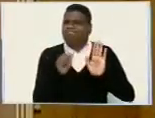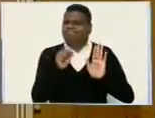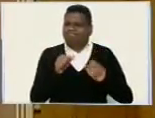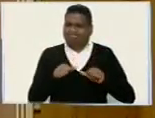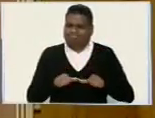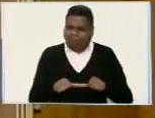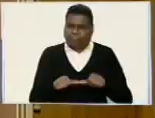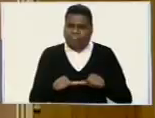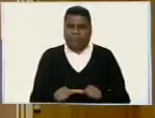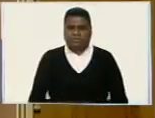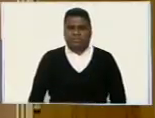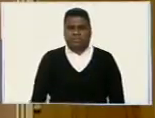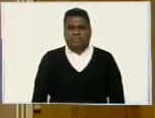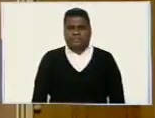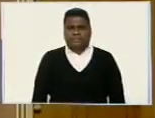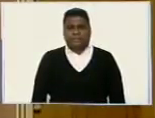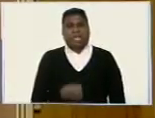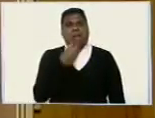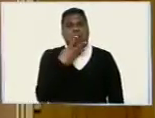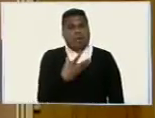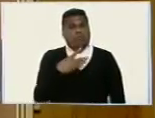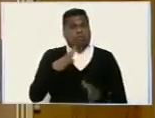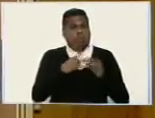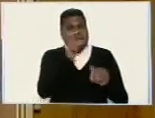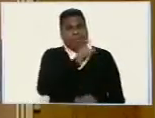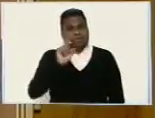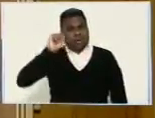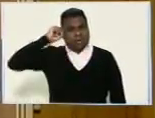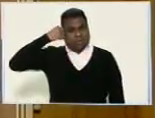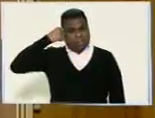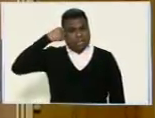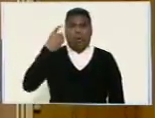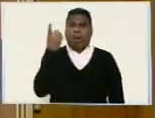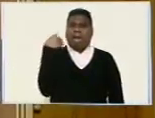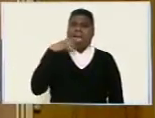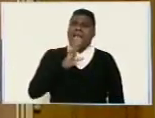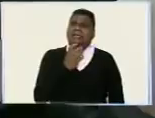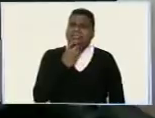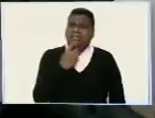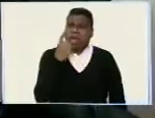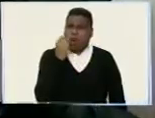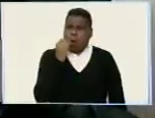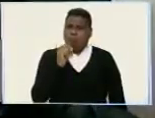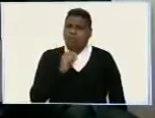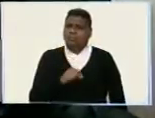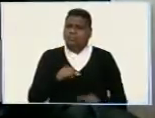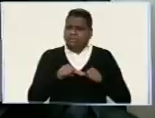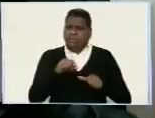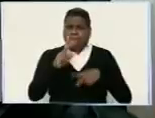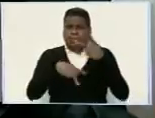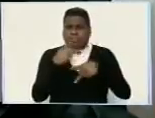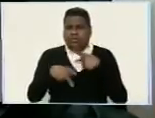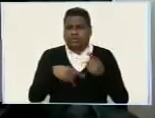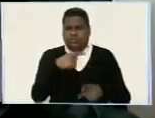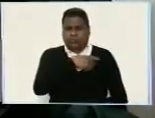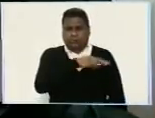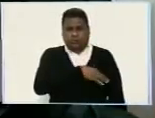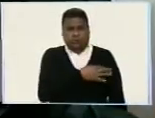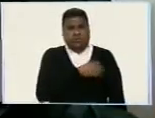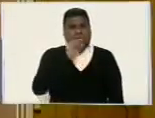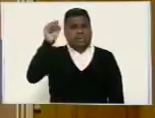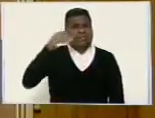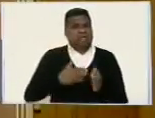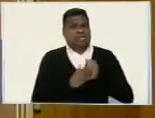de revolución, es bueno que todos recordemos que Diosdado ha sido un baluarte de este proceso socialista, líder